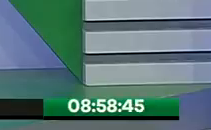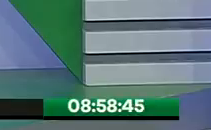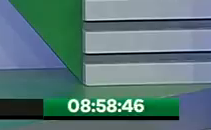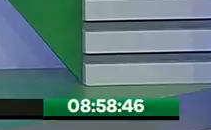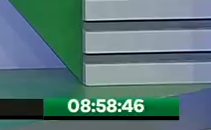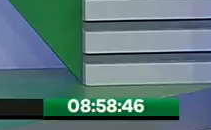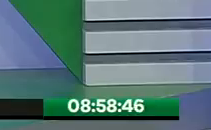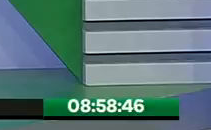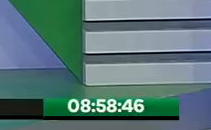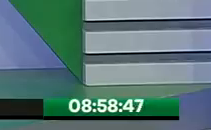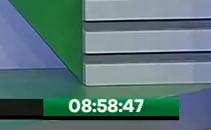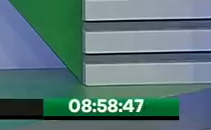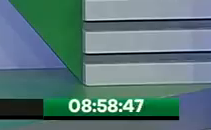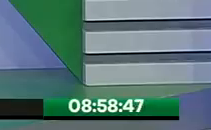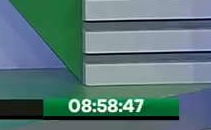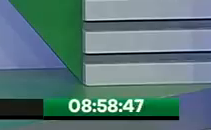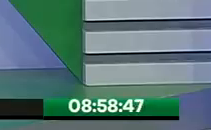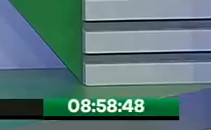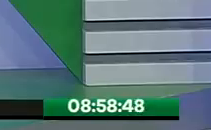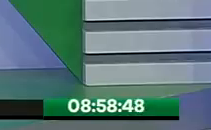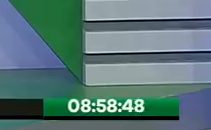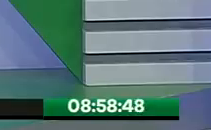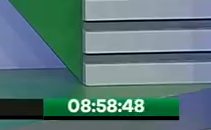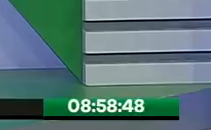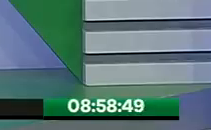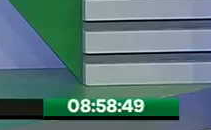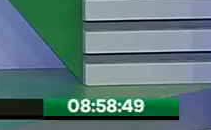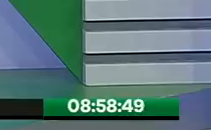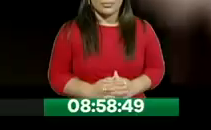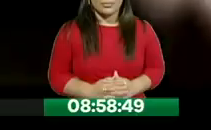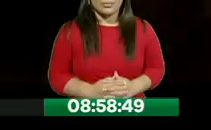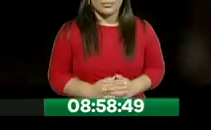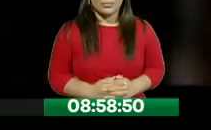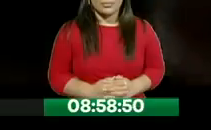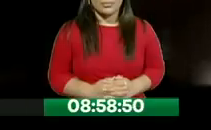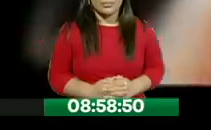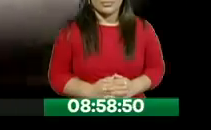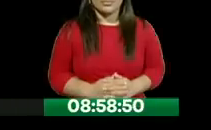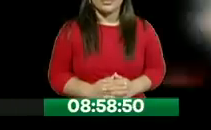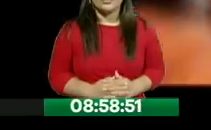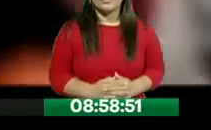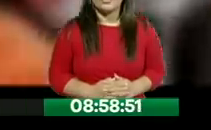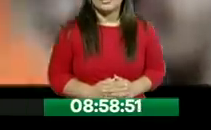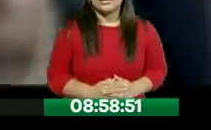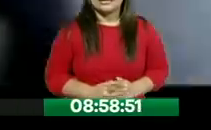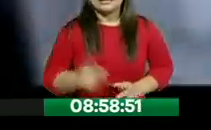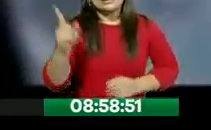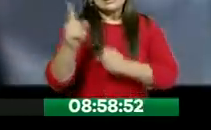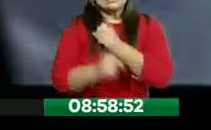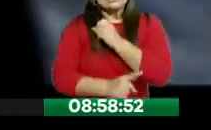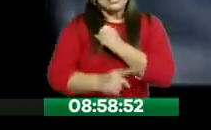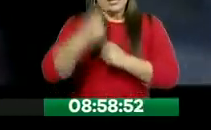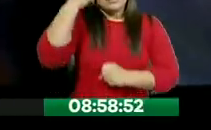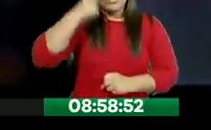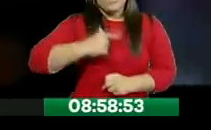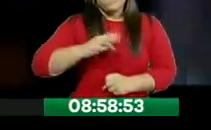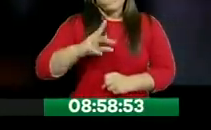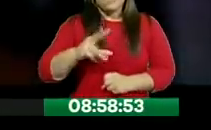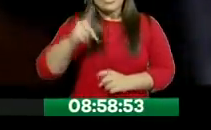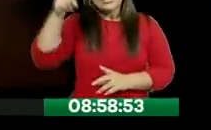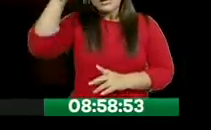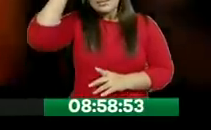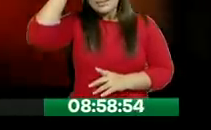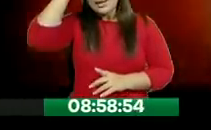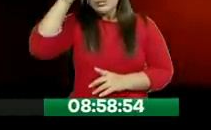ciudadela Marta de Roldós. La autoridad de tránsito municipal ha implementado varios cambios en este sector. Por ejemplo,